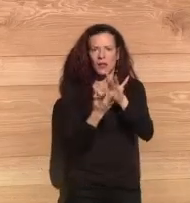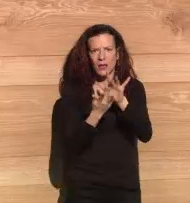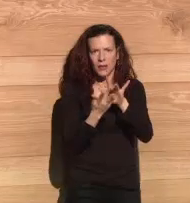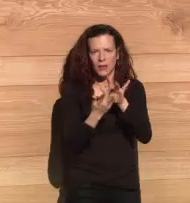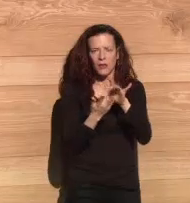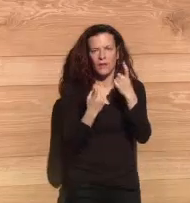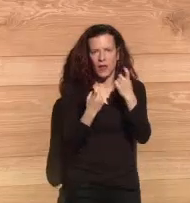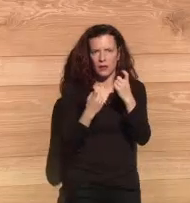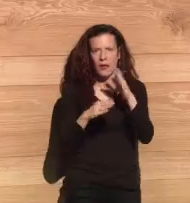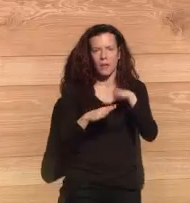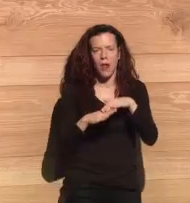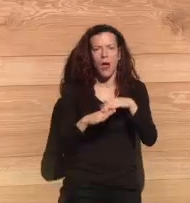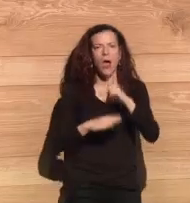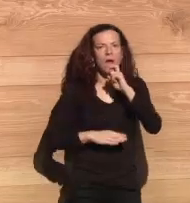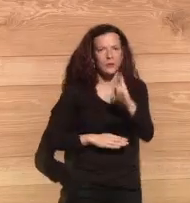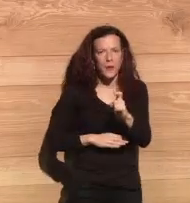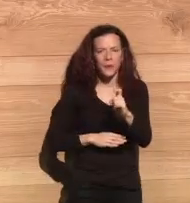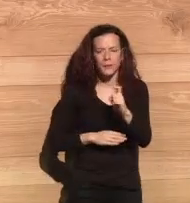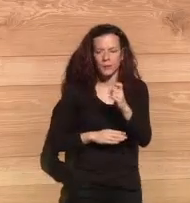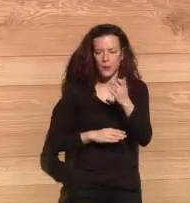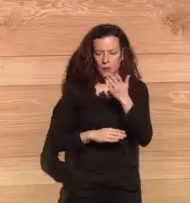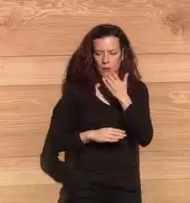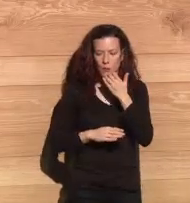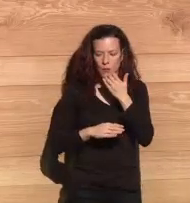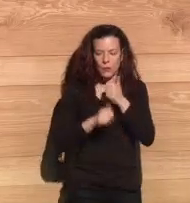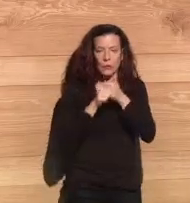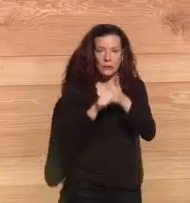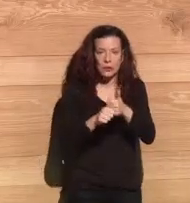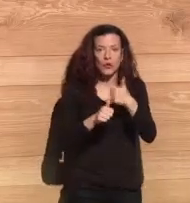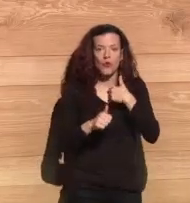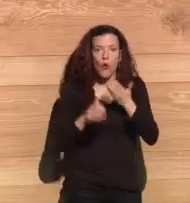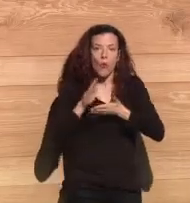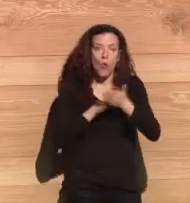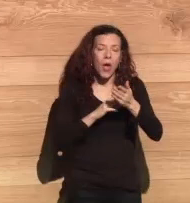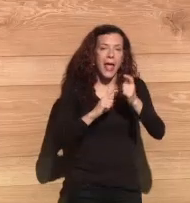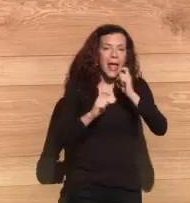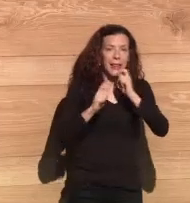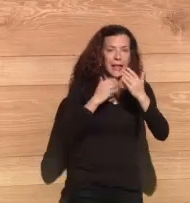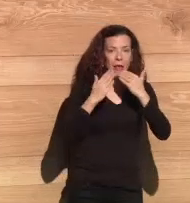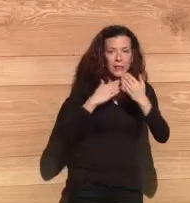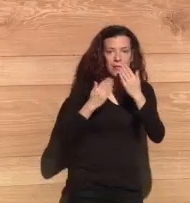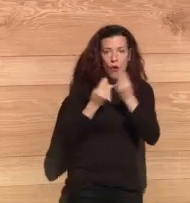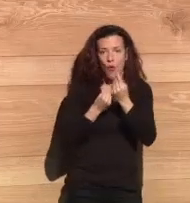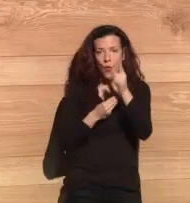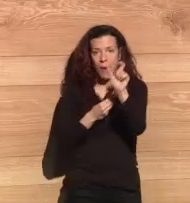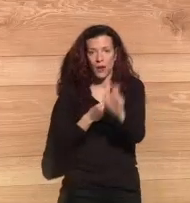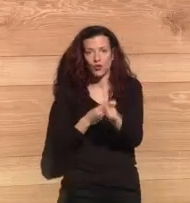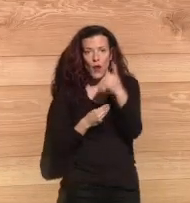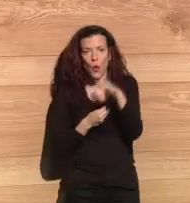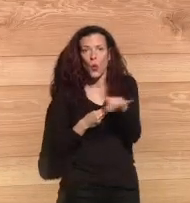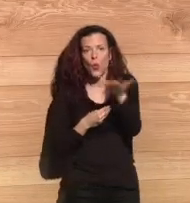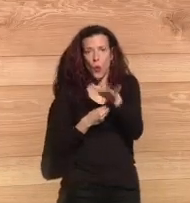tracking, ¿no? Y tienes que decir con quién va. Mira, estoy saliendo a hacer una entrevista con tal persona en tal